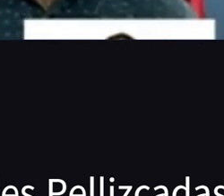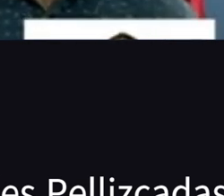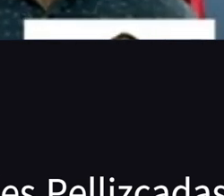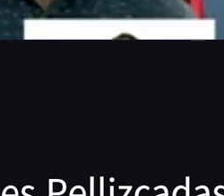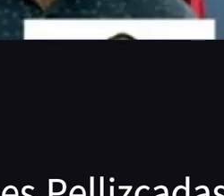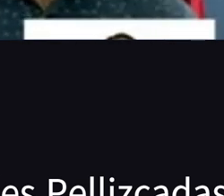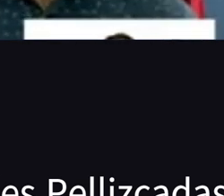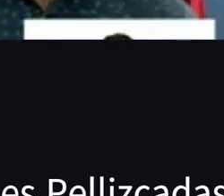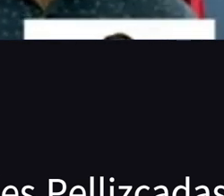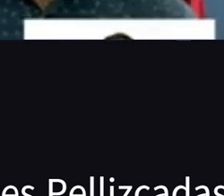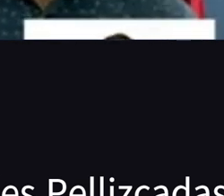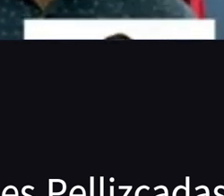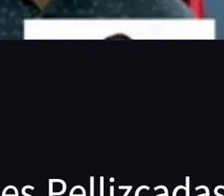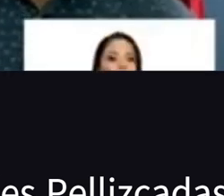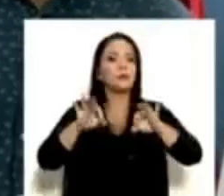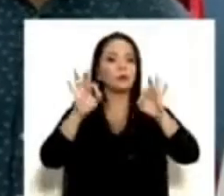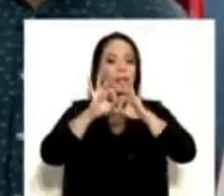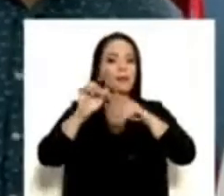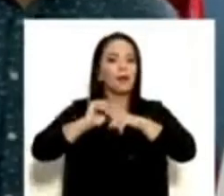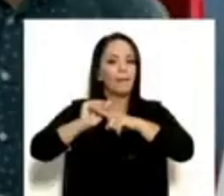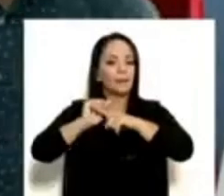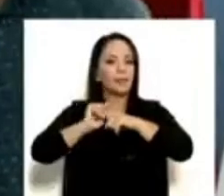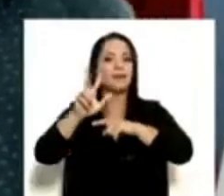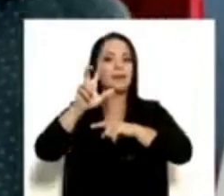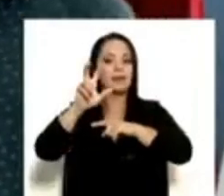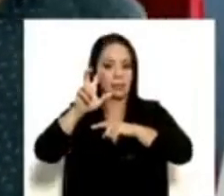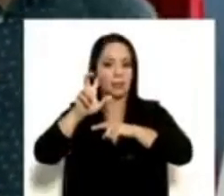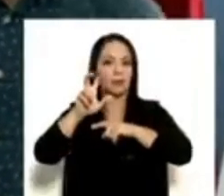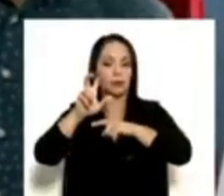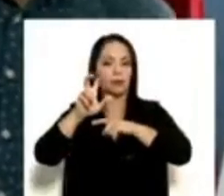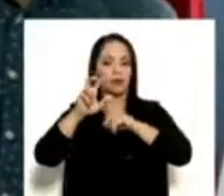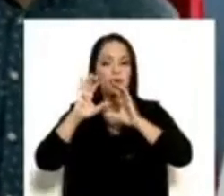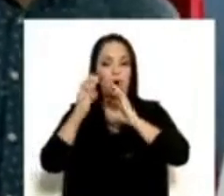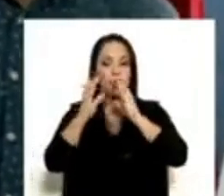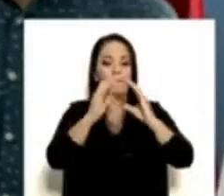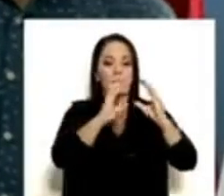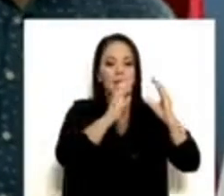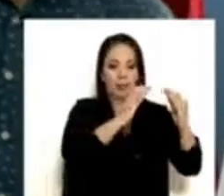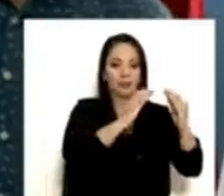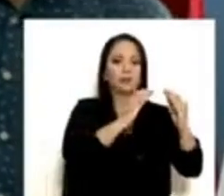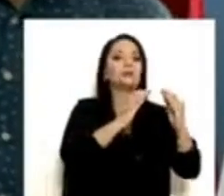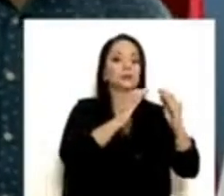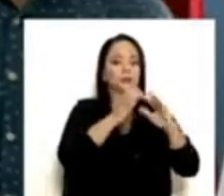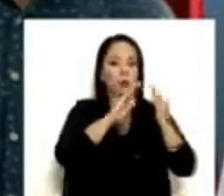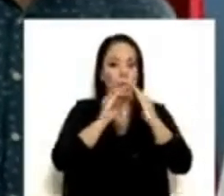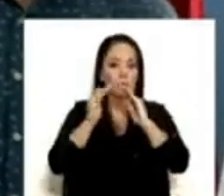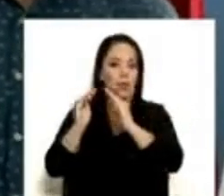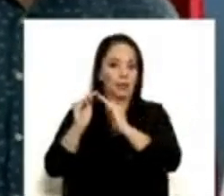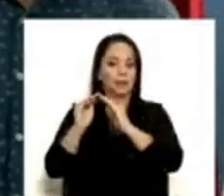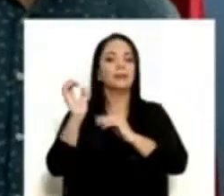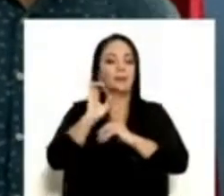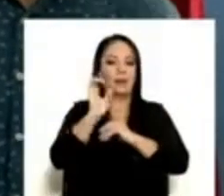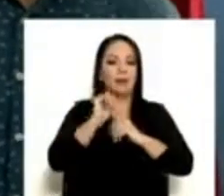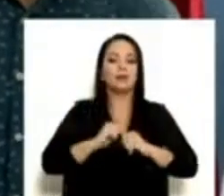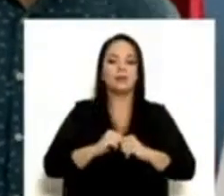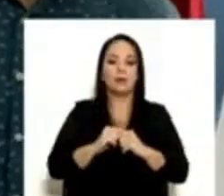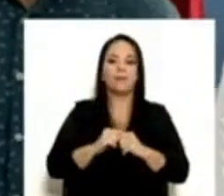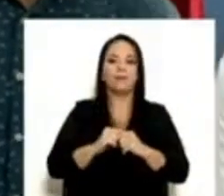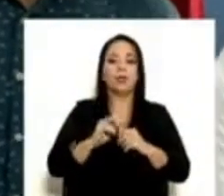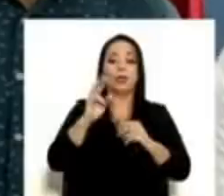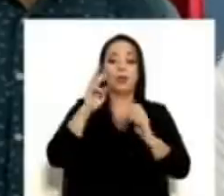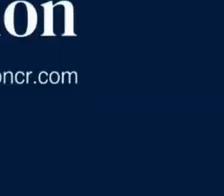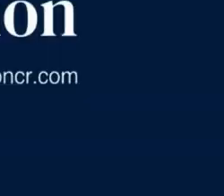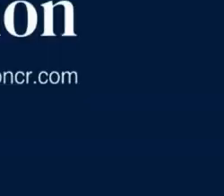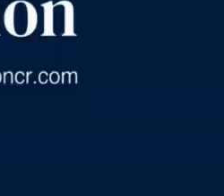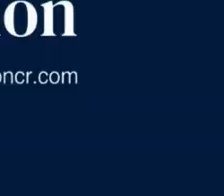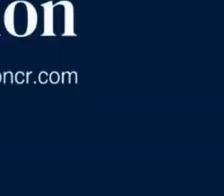es capacitar a 300 comités comunales de emergencia y a 1000 en el